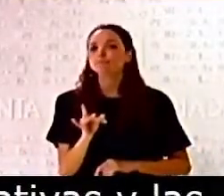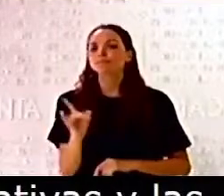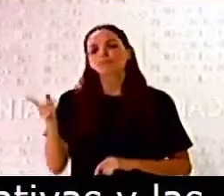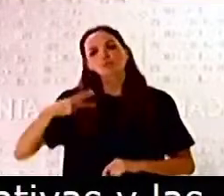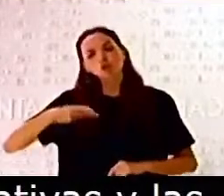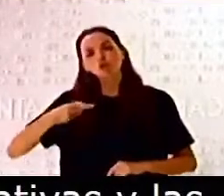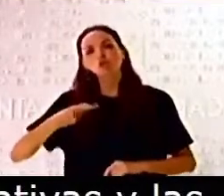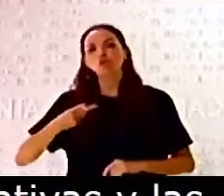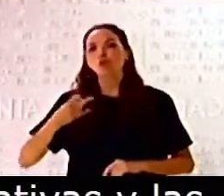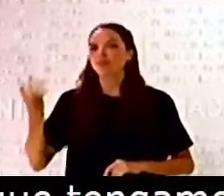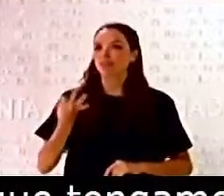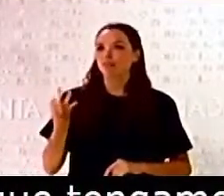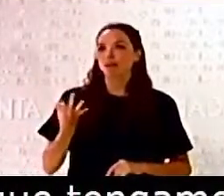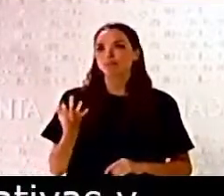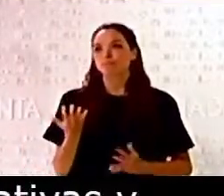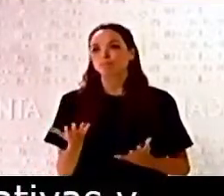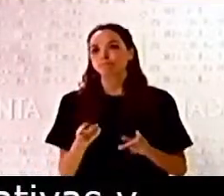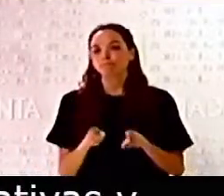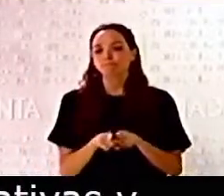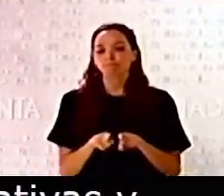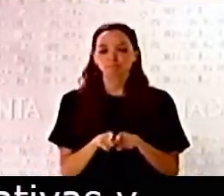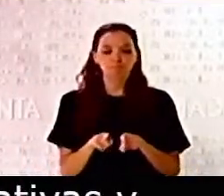que aportar los elementos